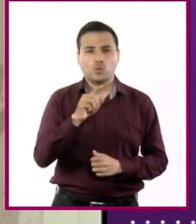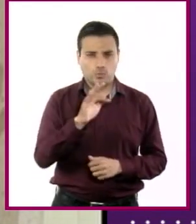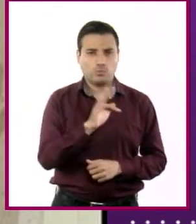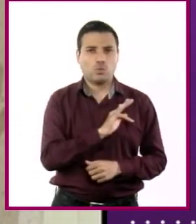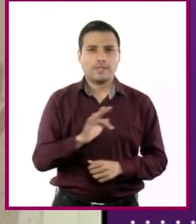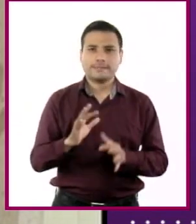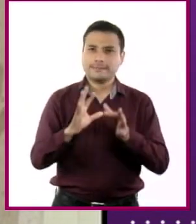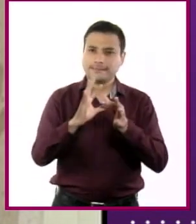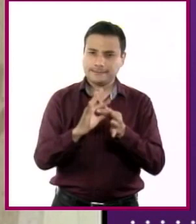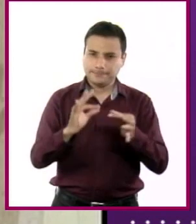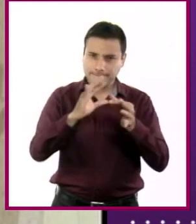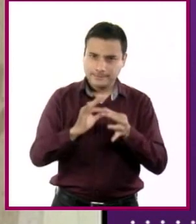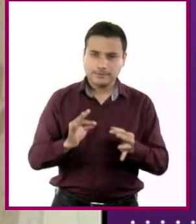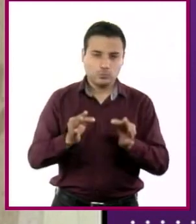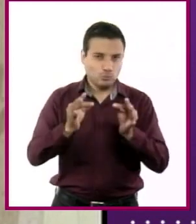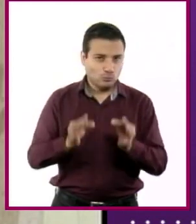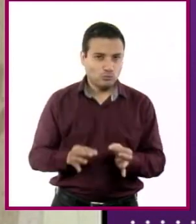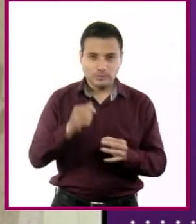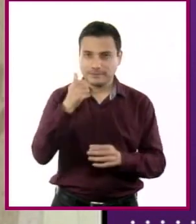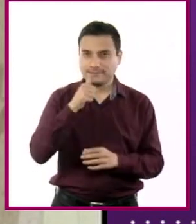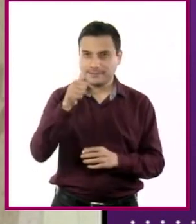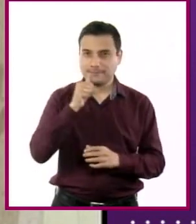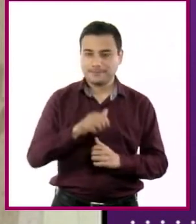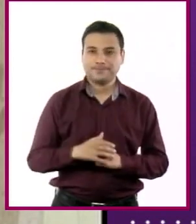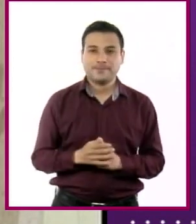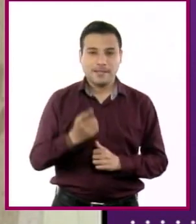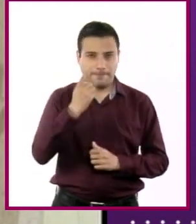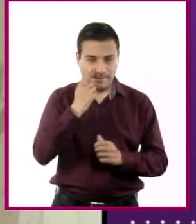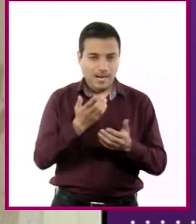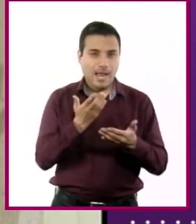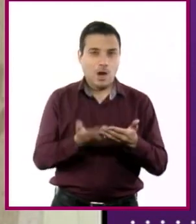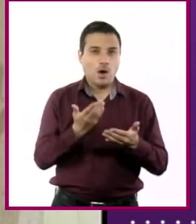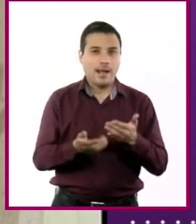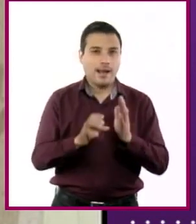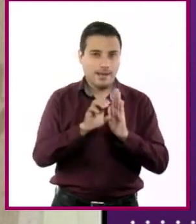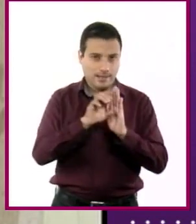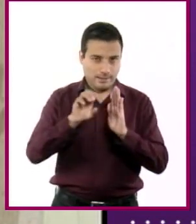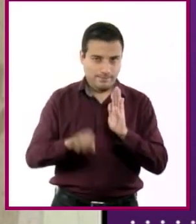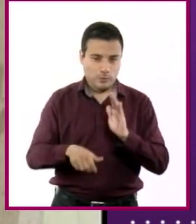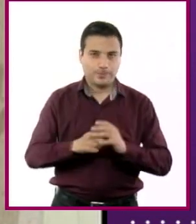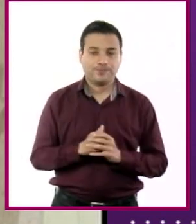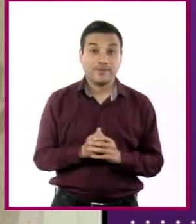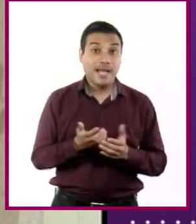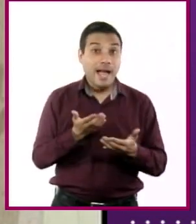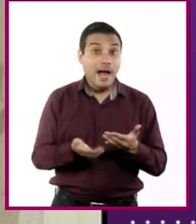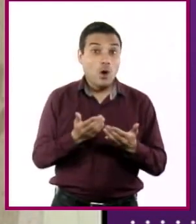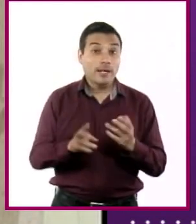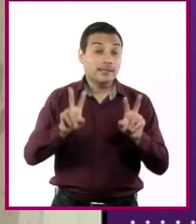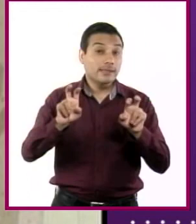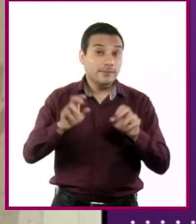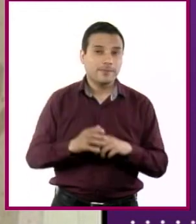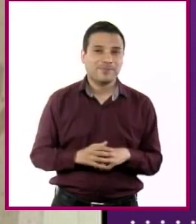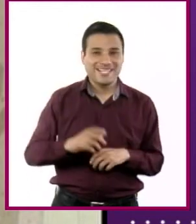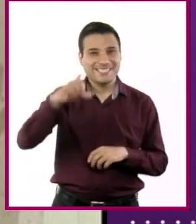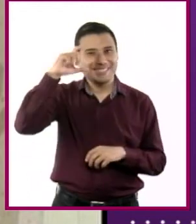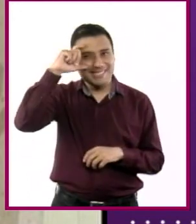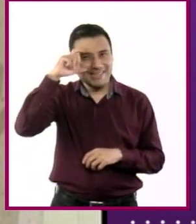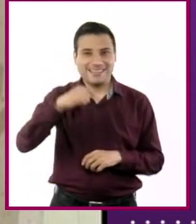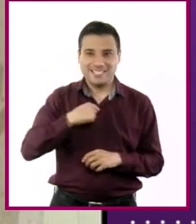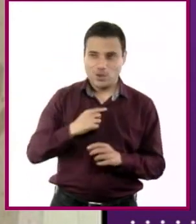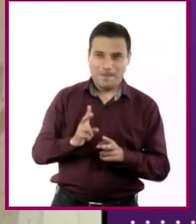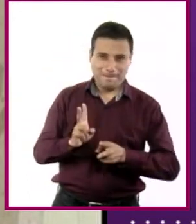con la mayor exactitud posible. Veamos algunos ejemplos de esto. En el programa de hoy, Sandy y yo